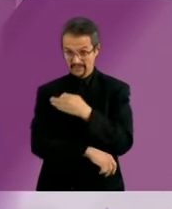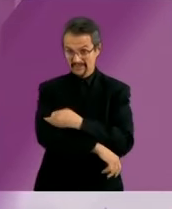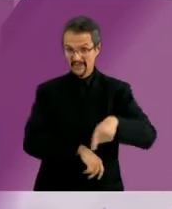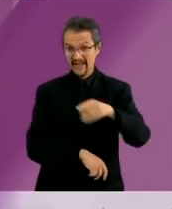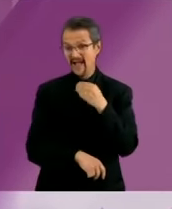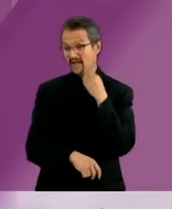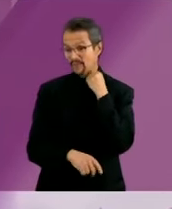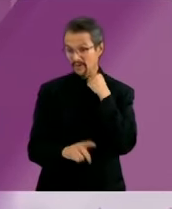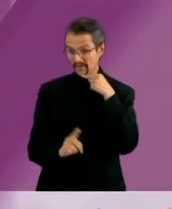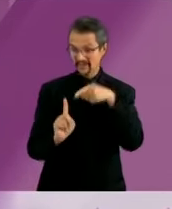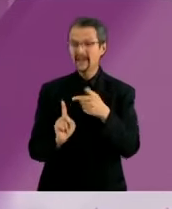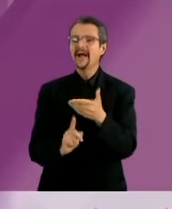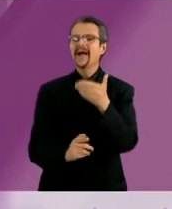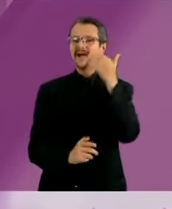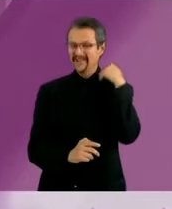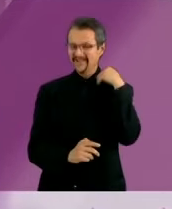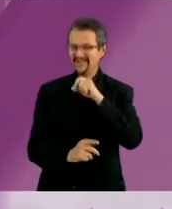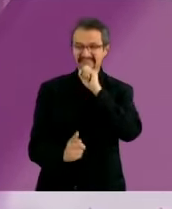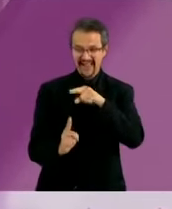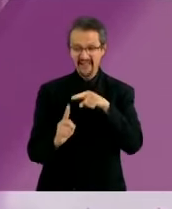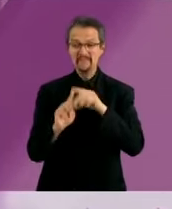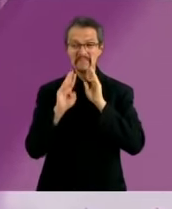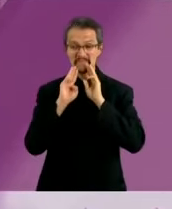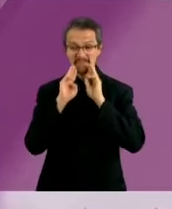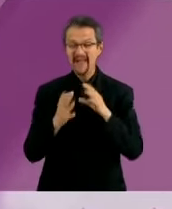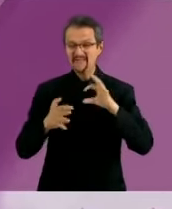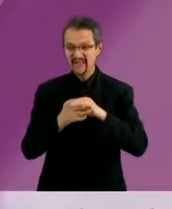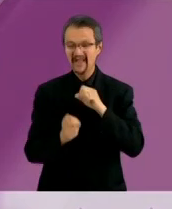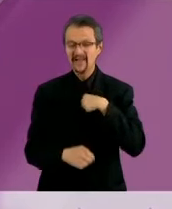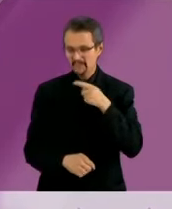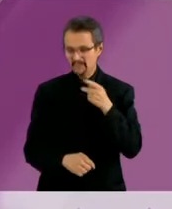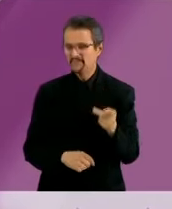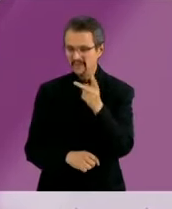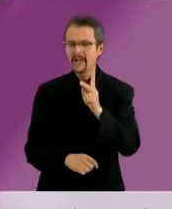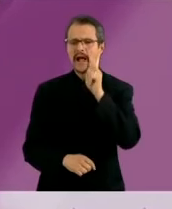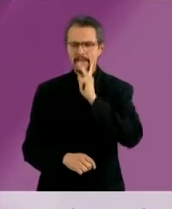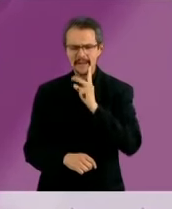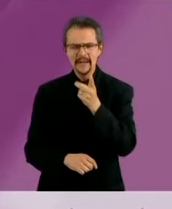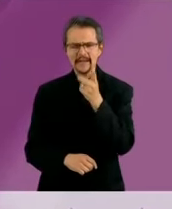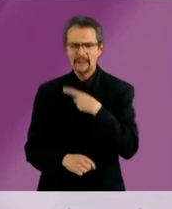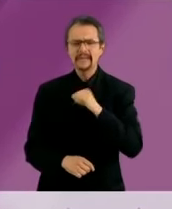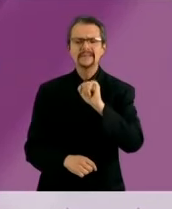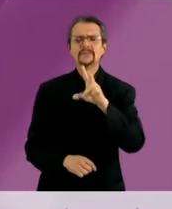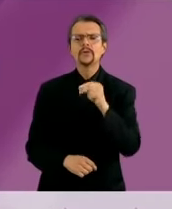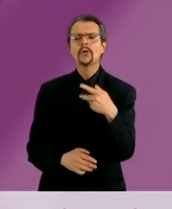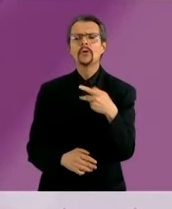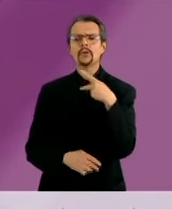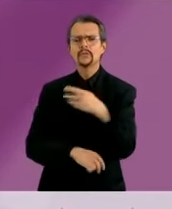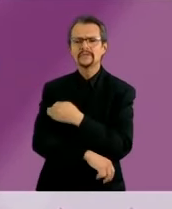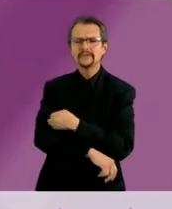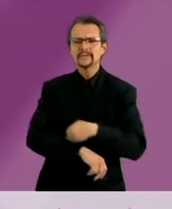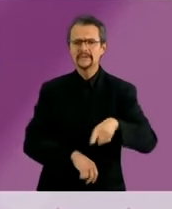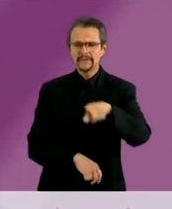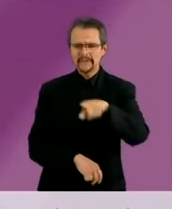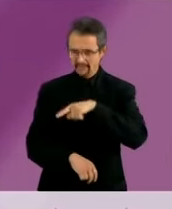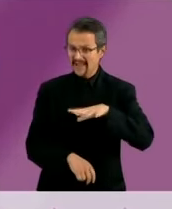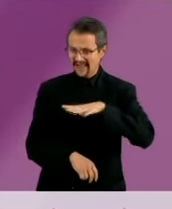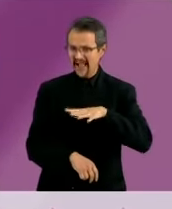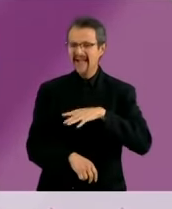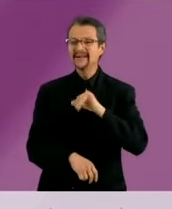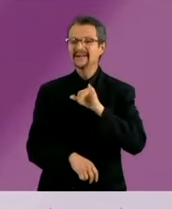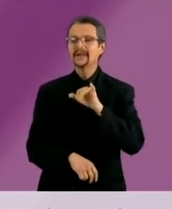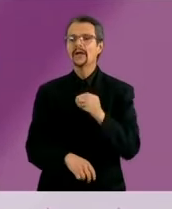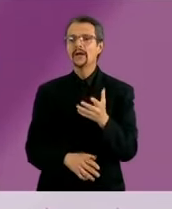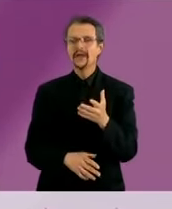de los delincuentes, del crimen organizado. Te pregunto, contesta, ¿sí o no tiene tu familia? Todo lo que está diciendo